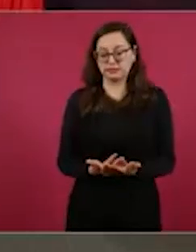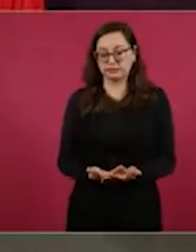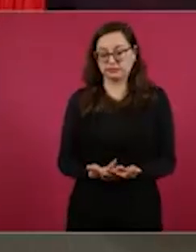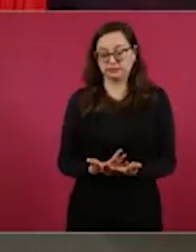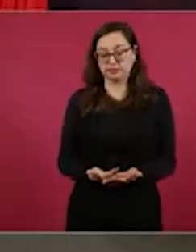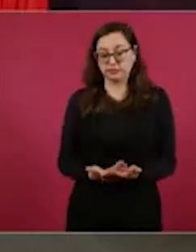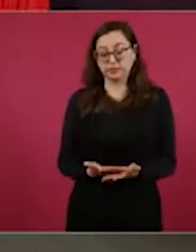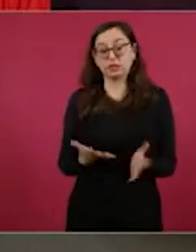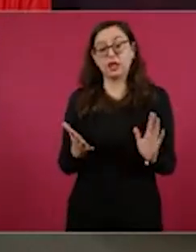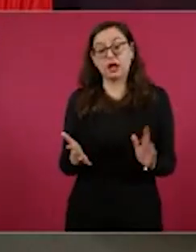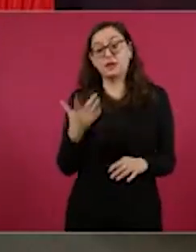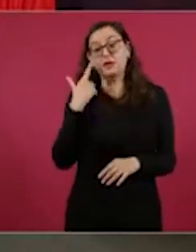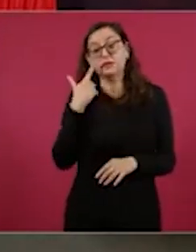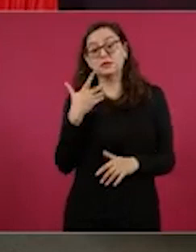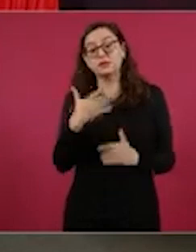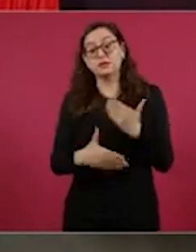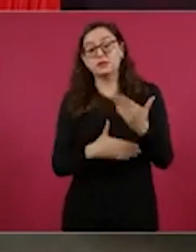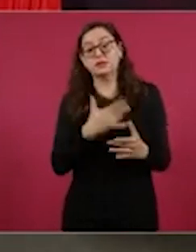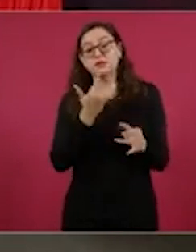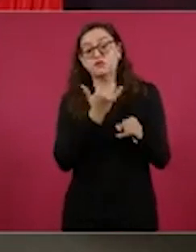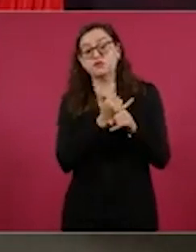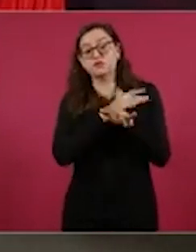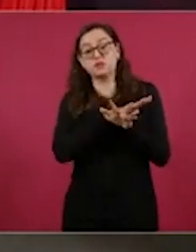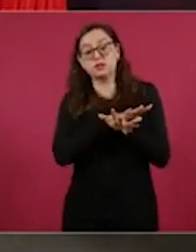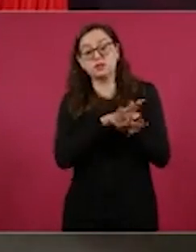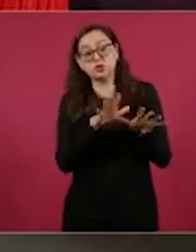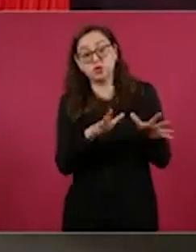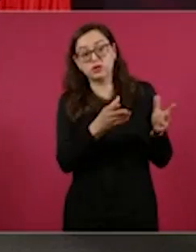esperar a que se tenga más información y